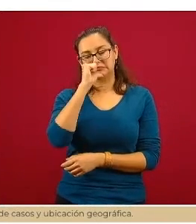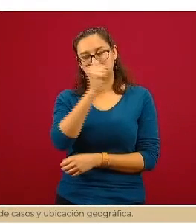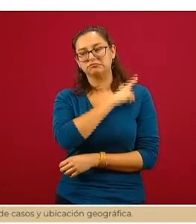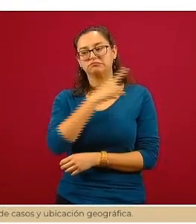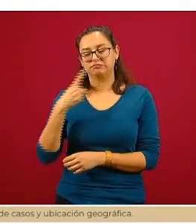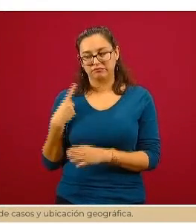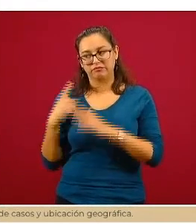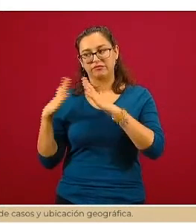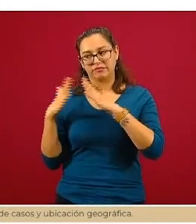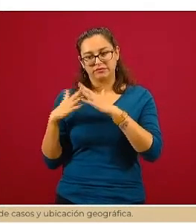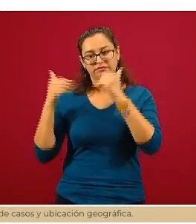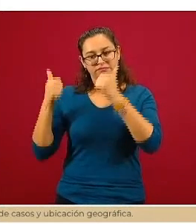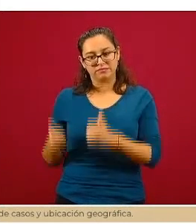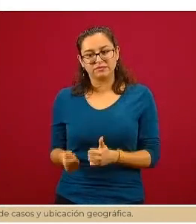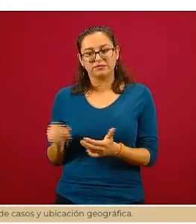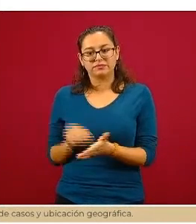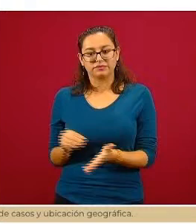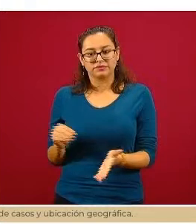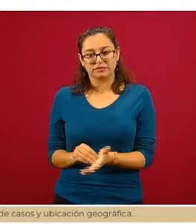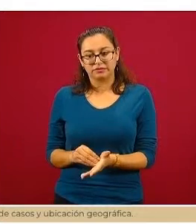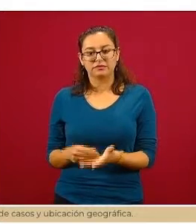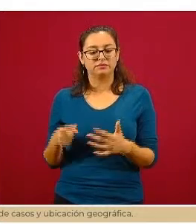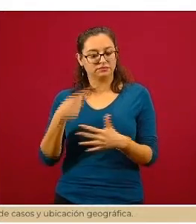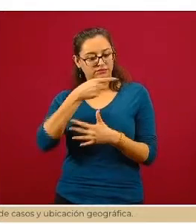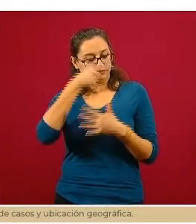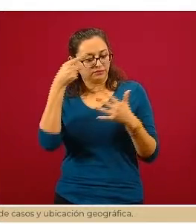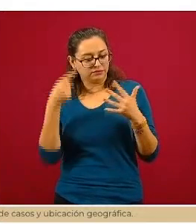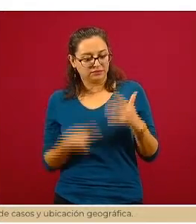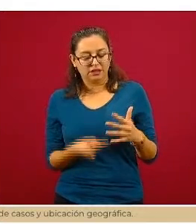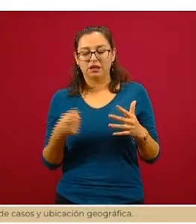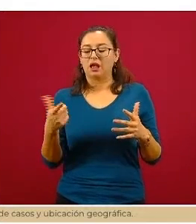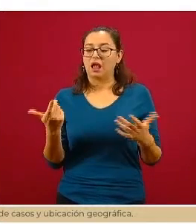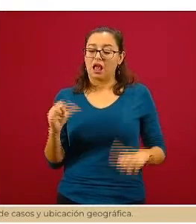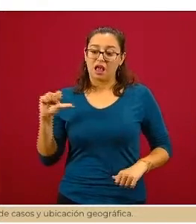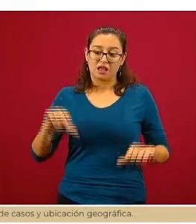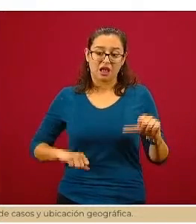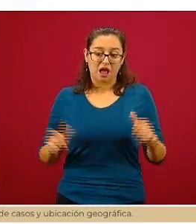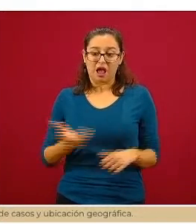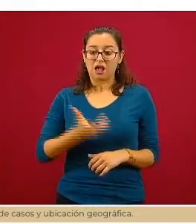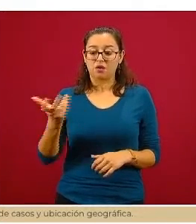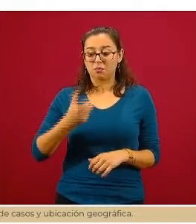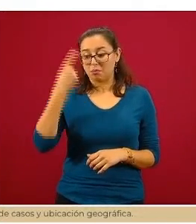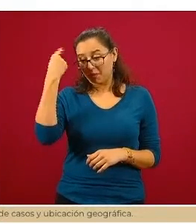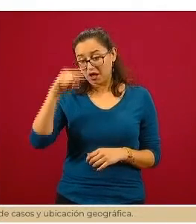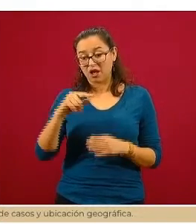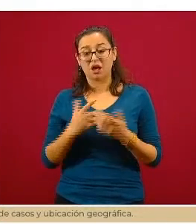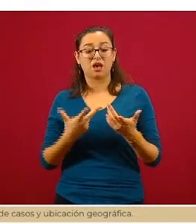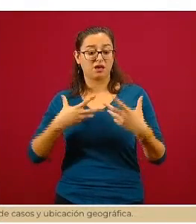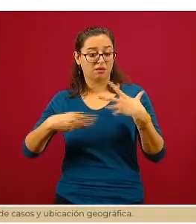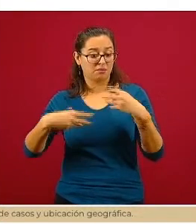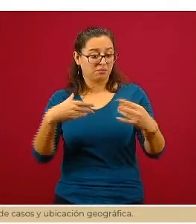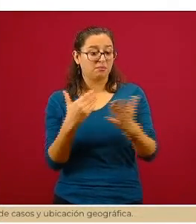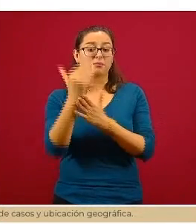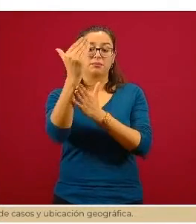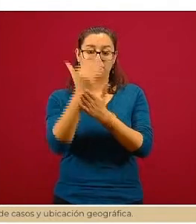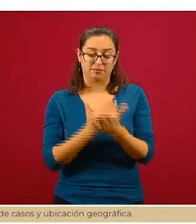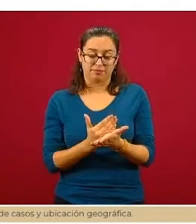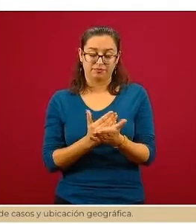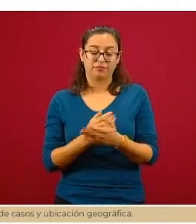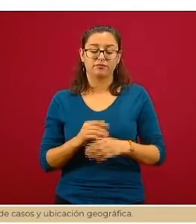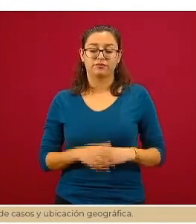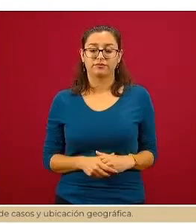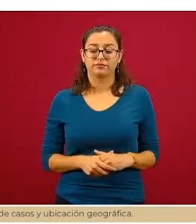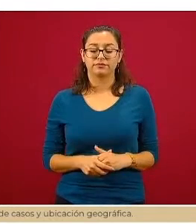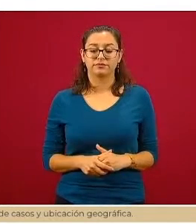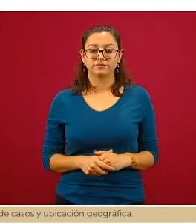todavía resguardado. Recordemos todas las acciones que se están llevando para poder disminuir la propagación y